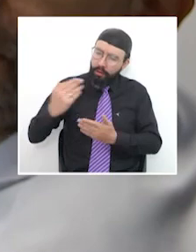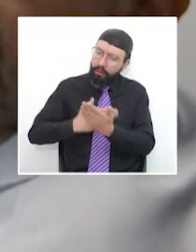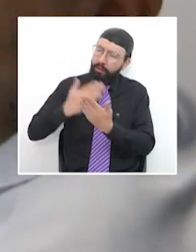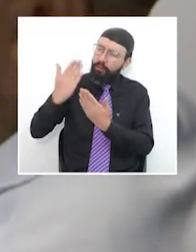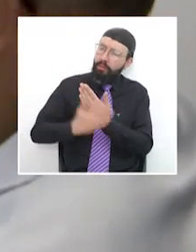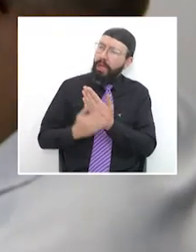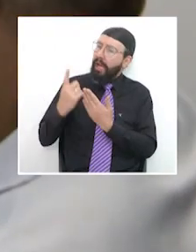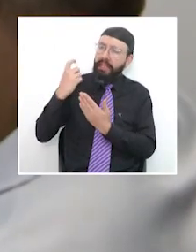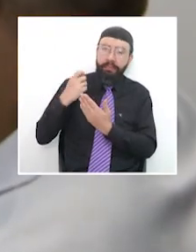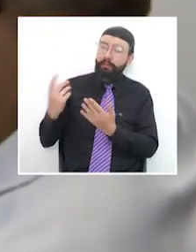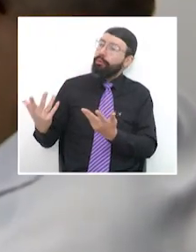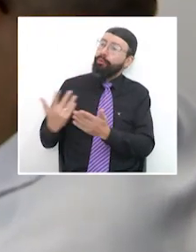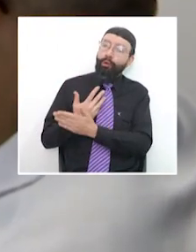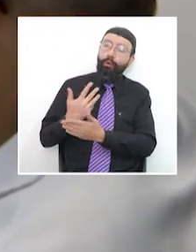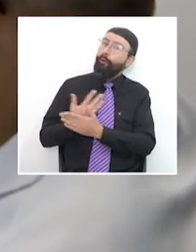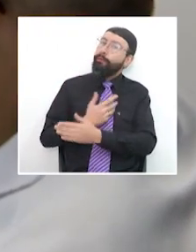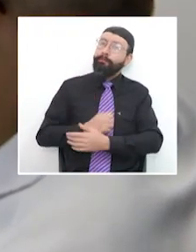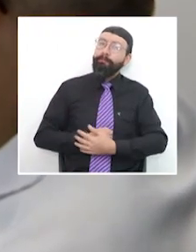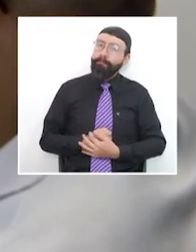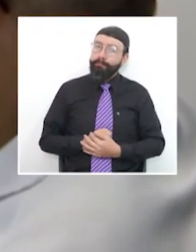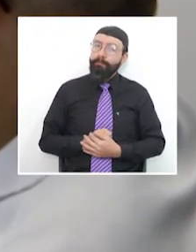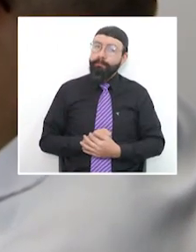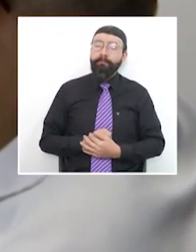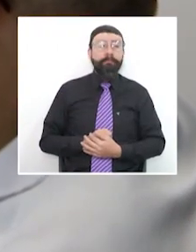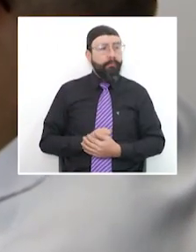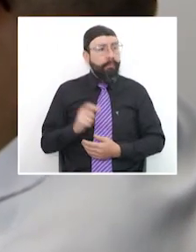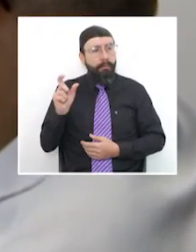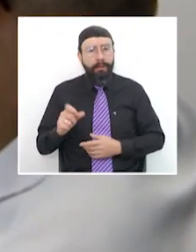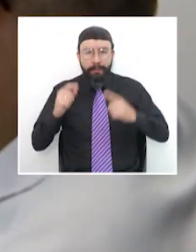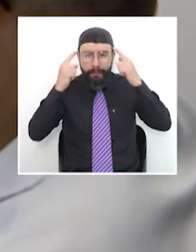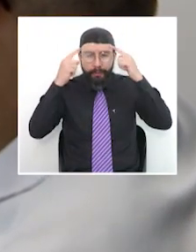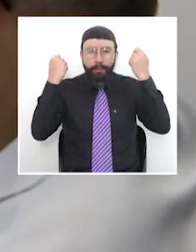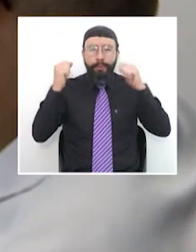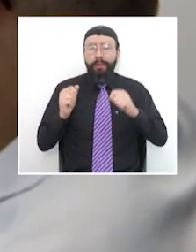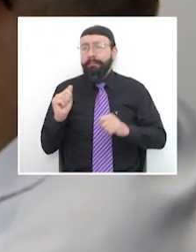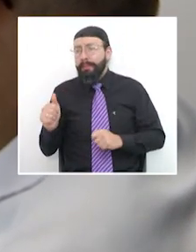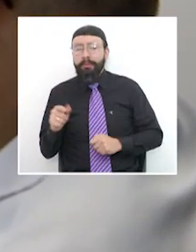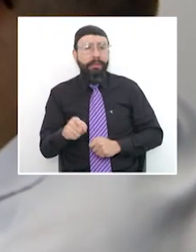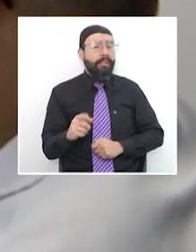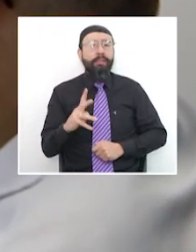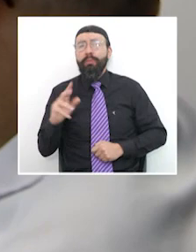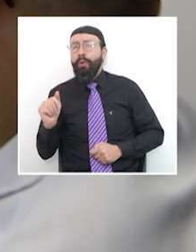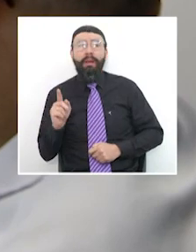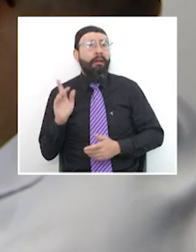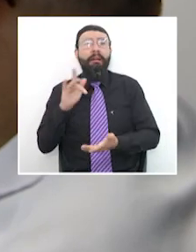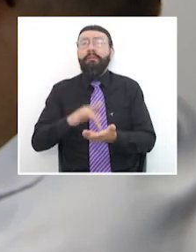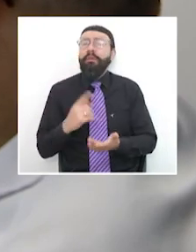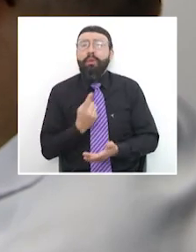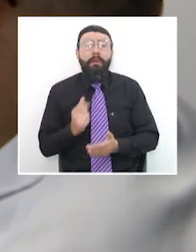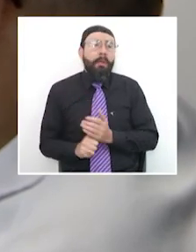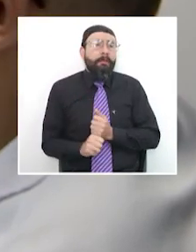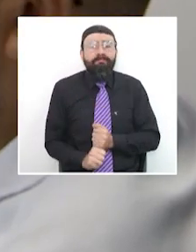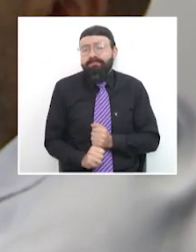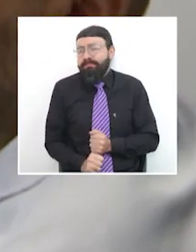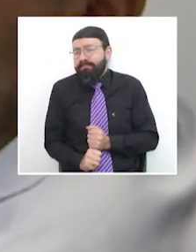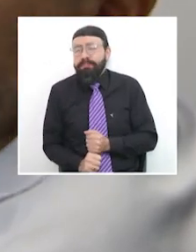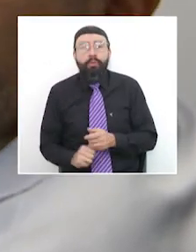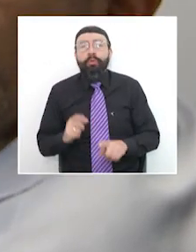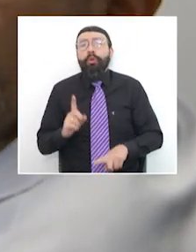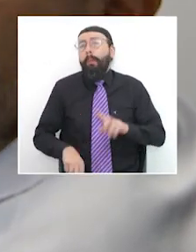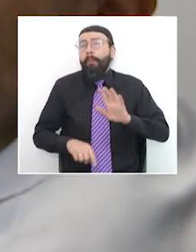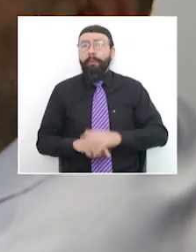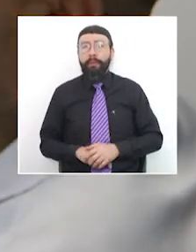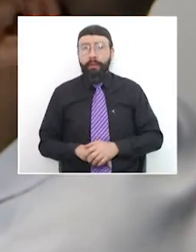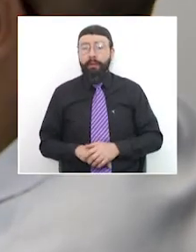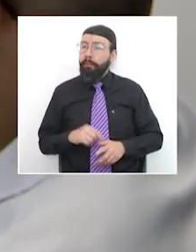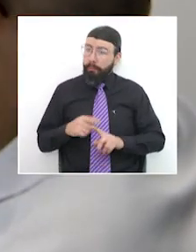eso. La preocupación de él y de su esposa era que no podía ir al baño a hacer popó. Pero nunca nos